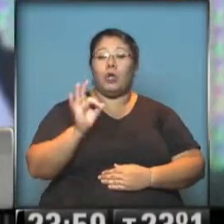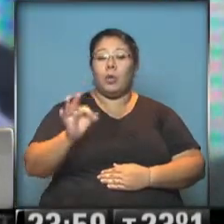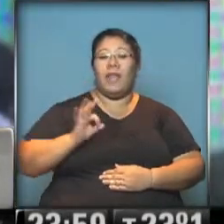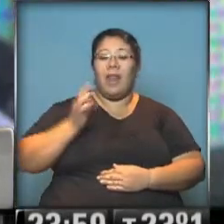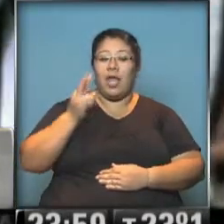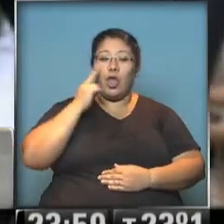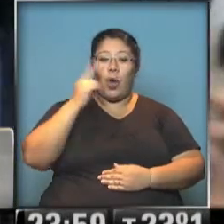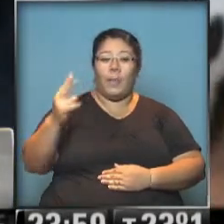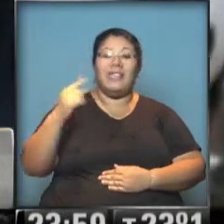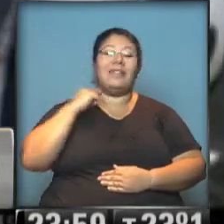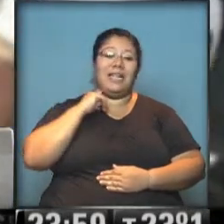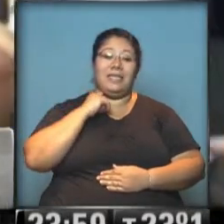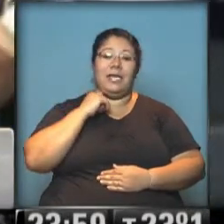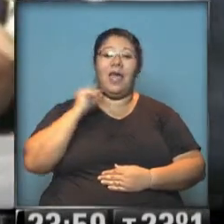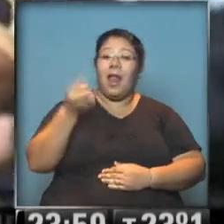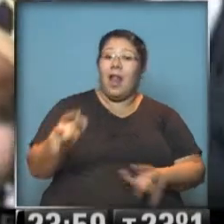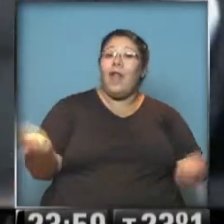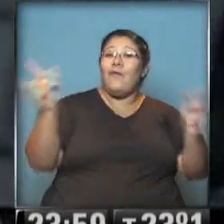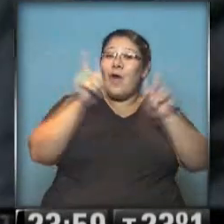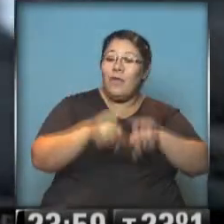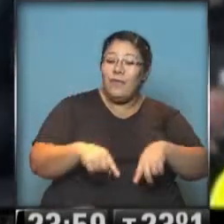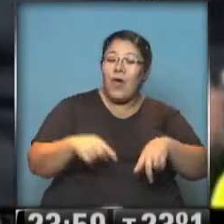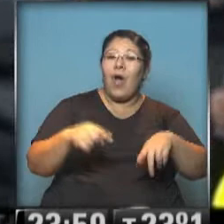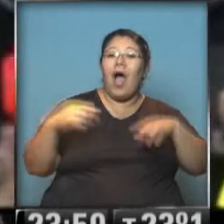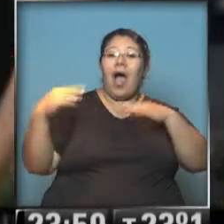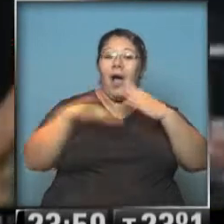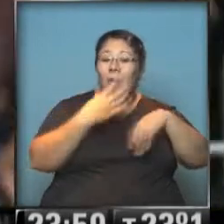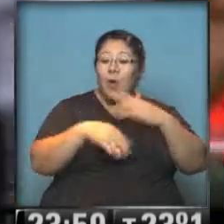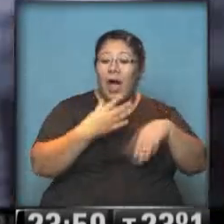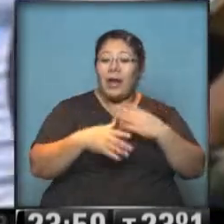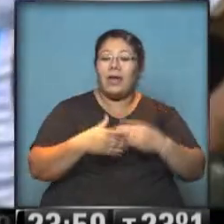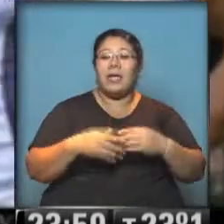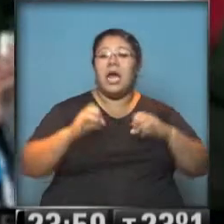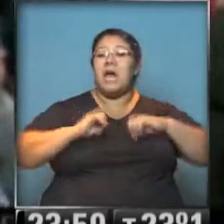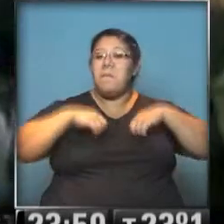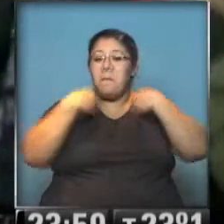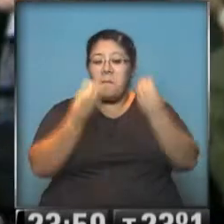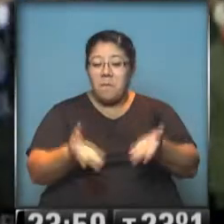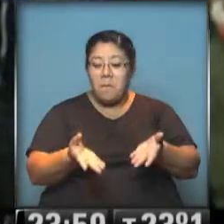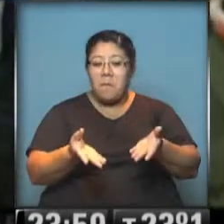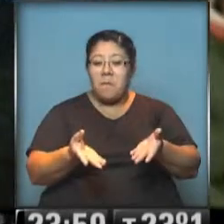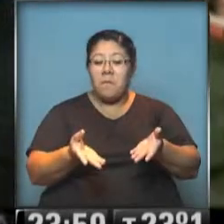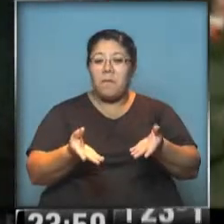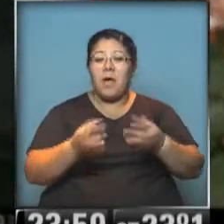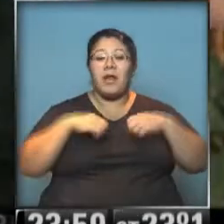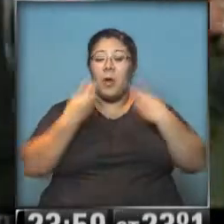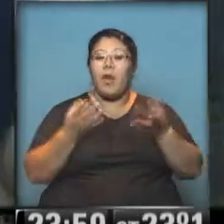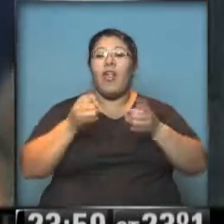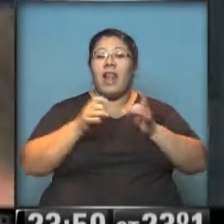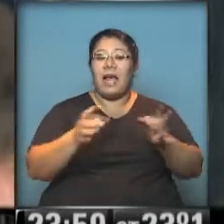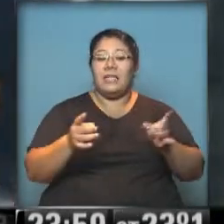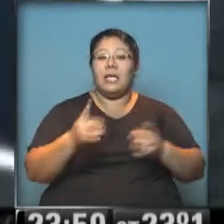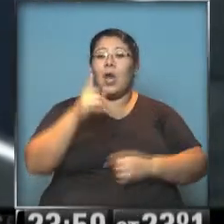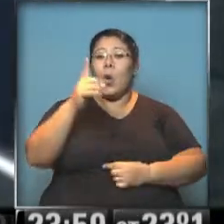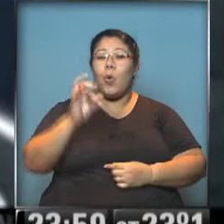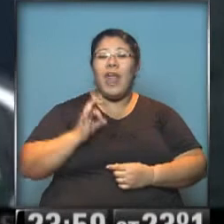2013. Ha regresado ya totalmente recuperado del cáncer que lo afectó y que lo tuvo afuera de las canchas casi un año,